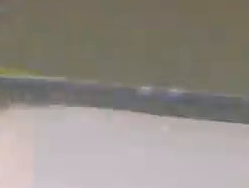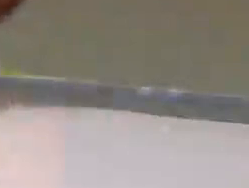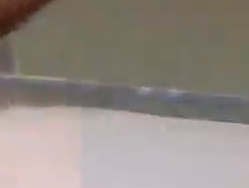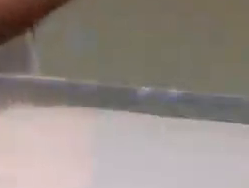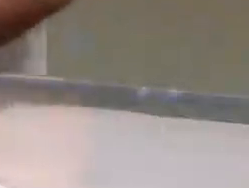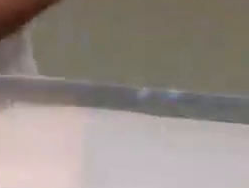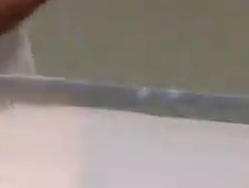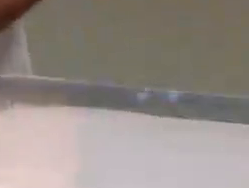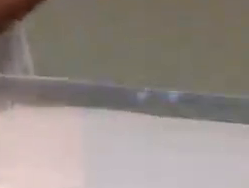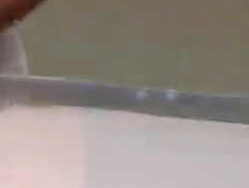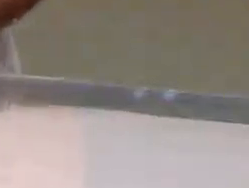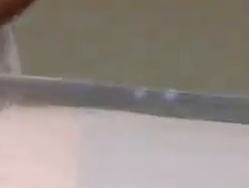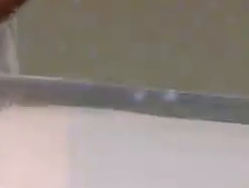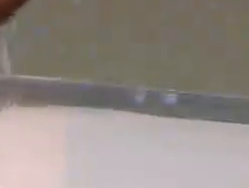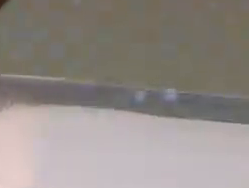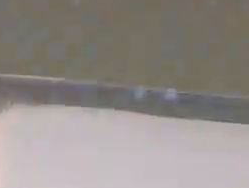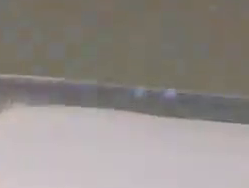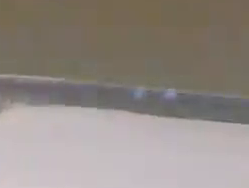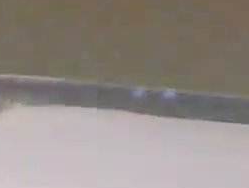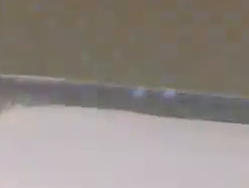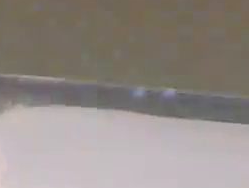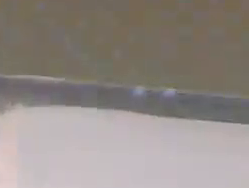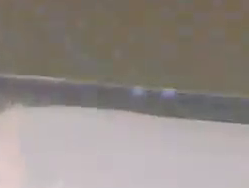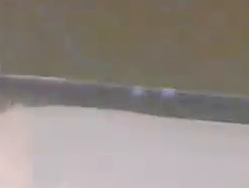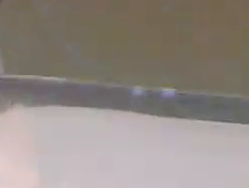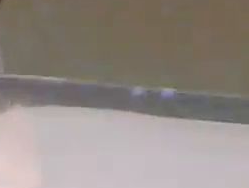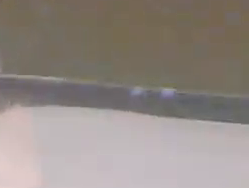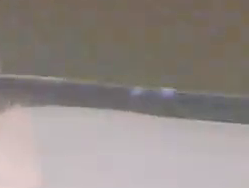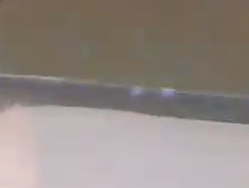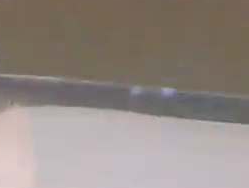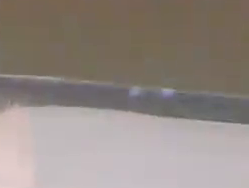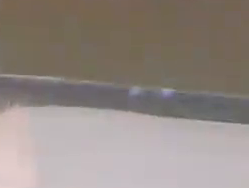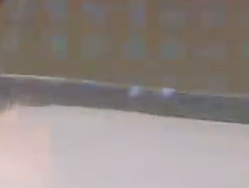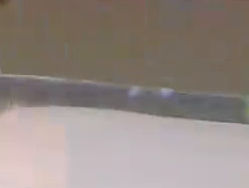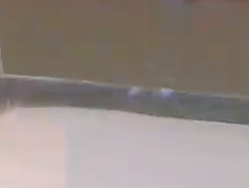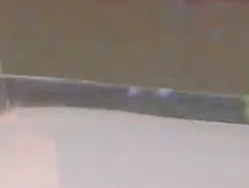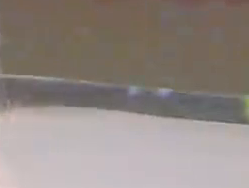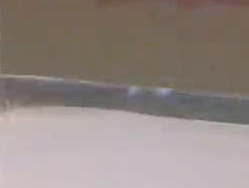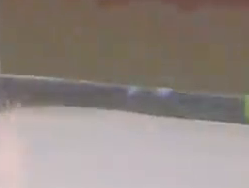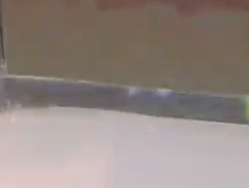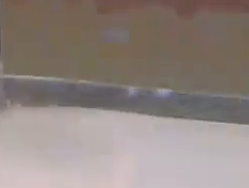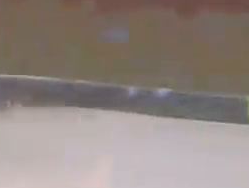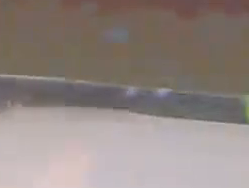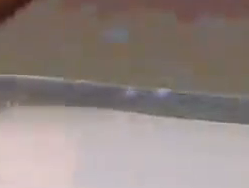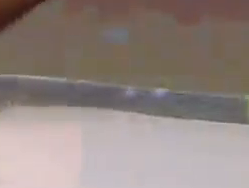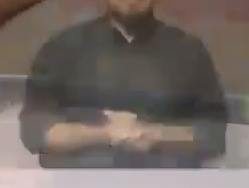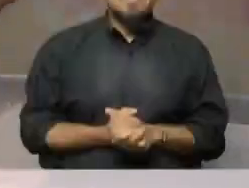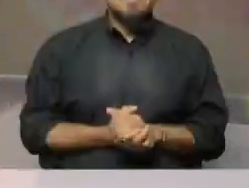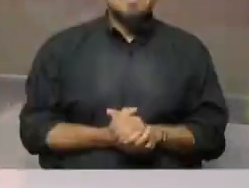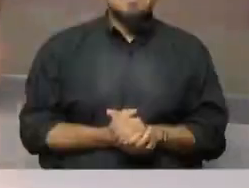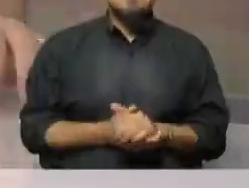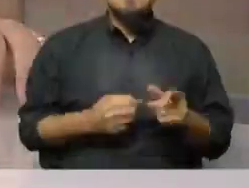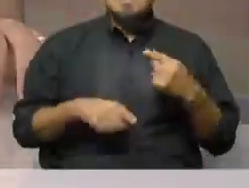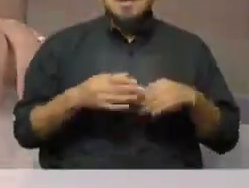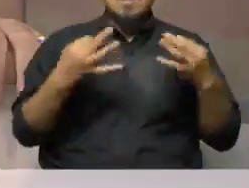Tremendo, qué energía. Qué energía el Nacho Cardoso. Energía Nacho Cardoso. ¿Cuántos años tiene? Casi 70 de tener y viste cómo baila, cómo se mueve. Está